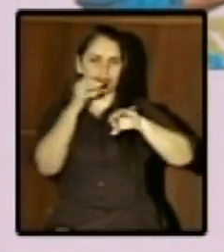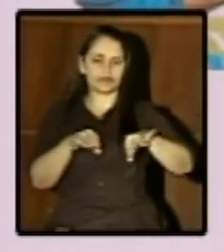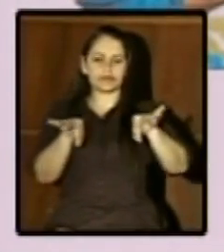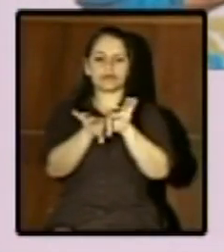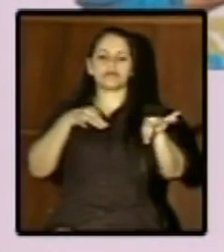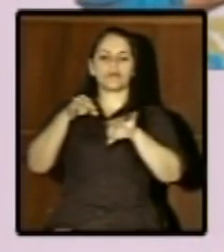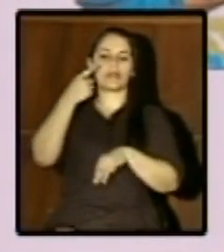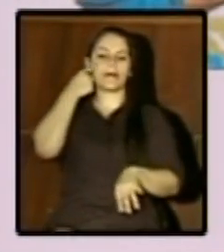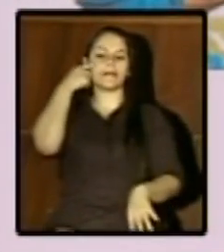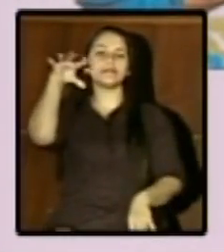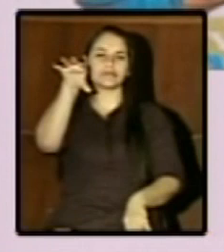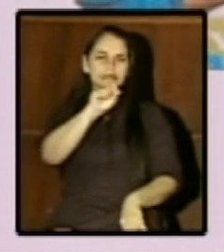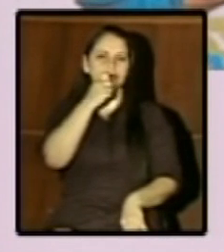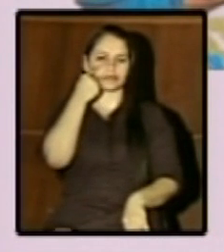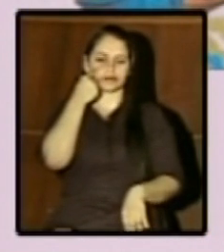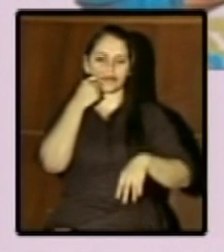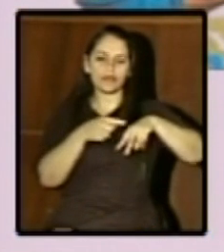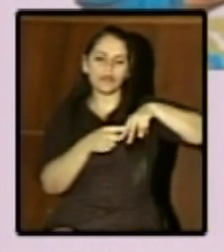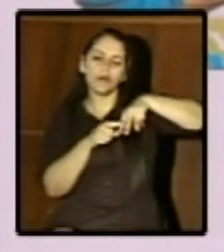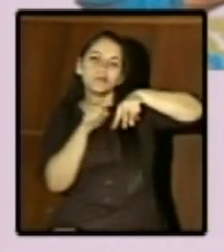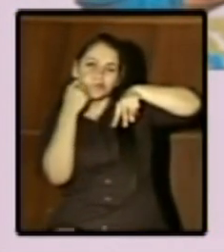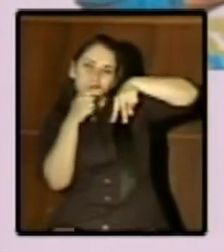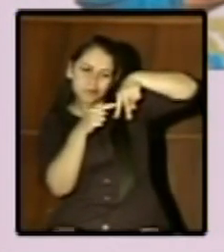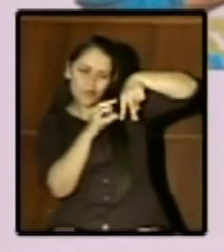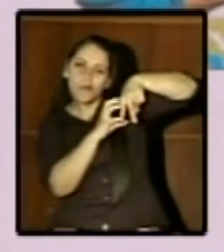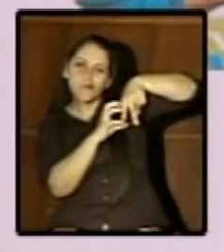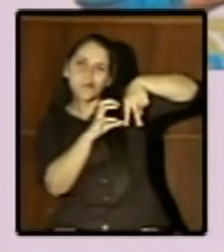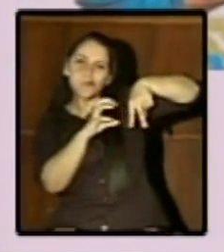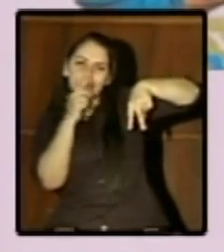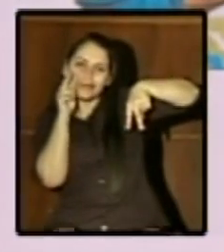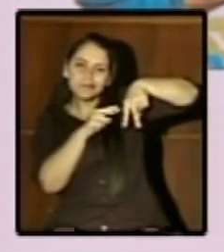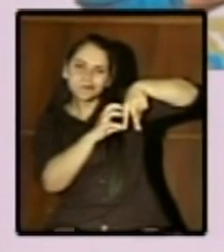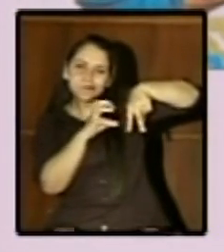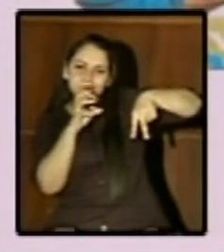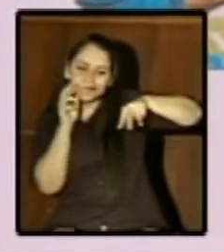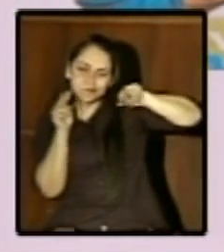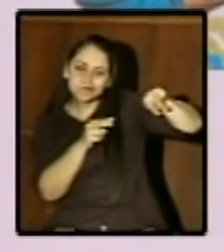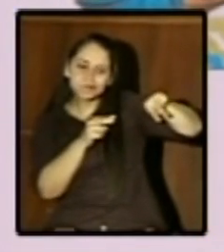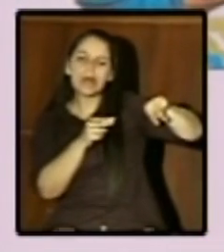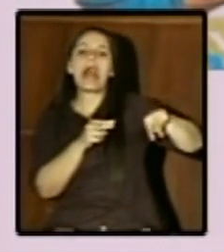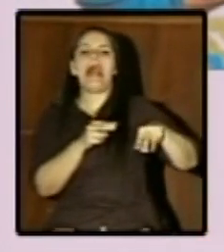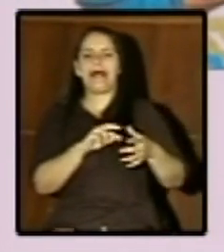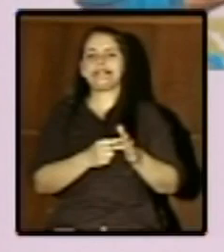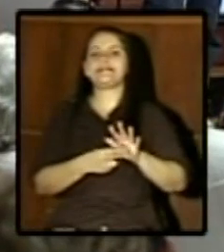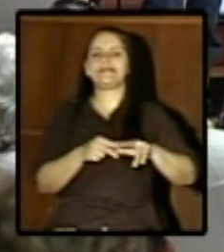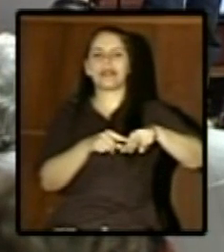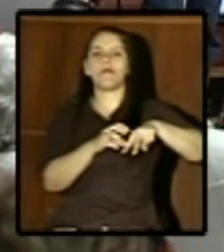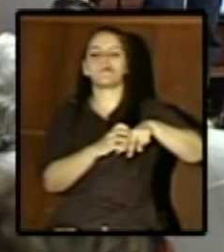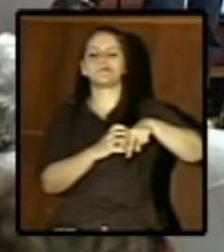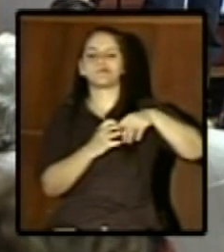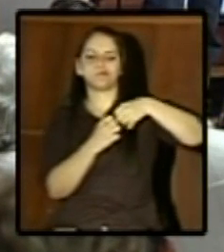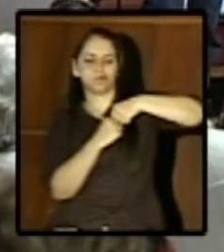ustedes notan, en esta rodilla, acá esta zona está como hinchadita. Esa zona hinchada es el derrame